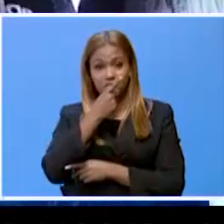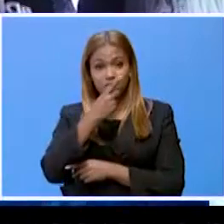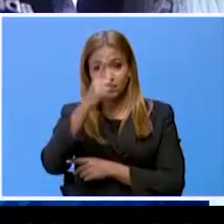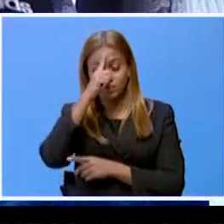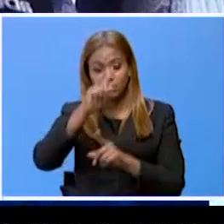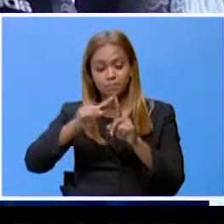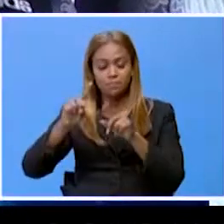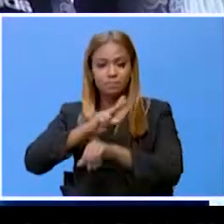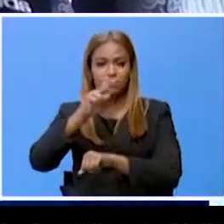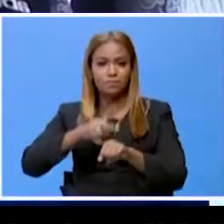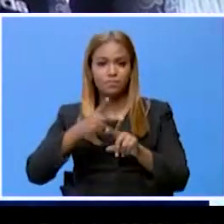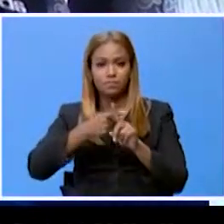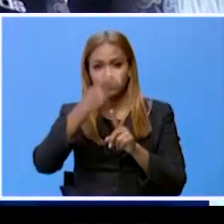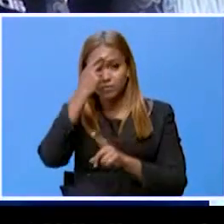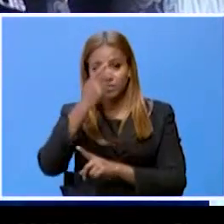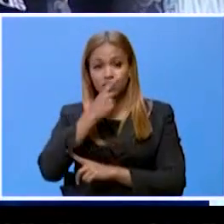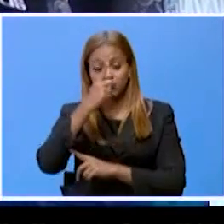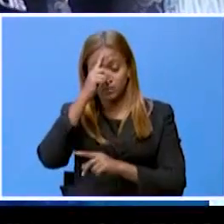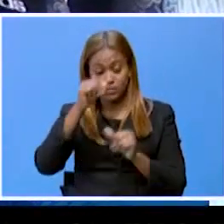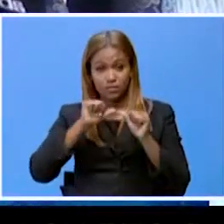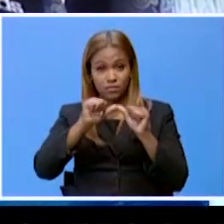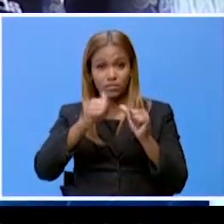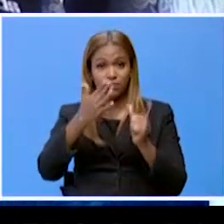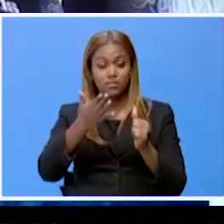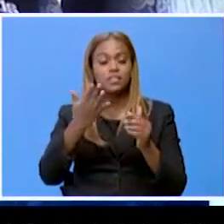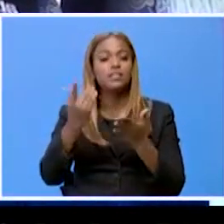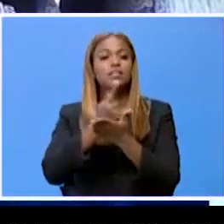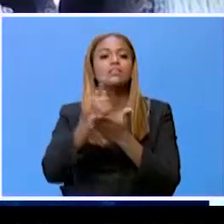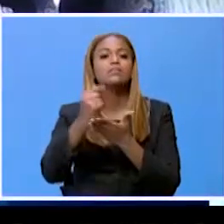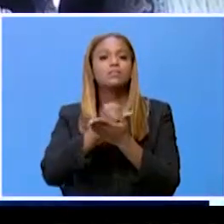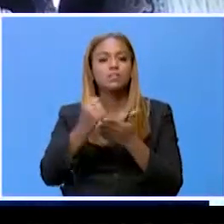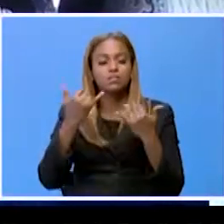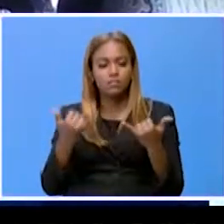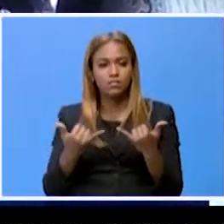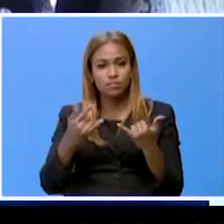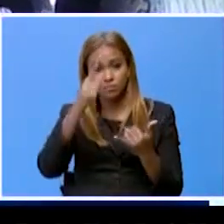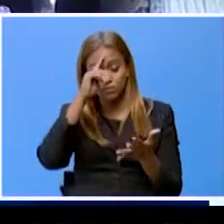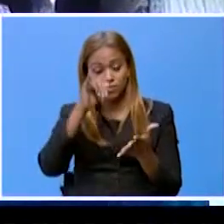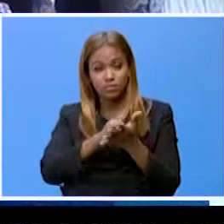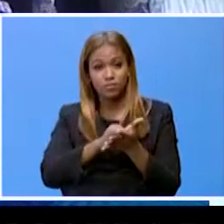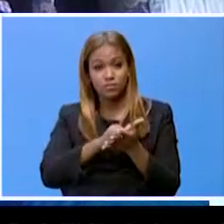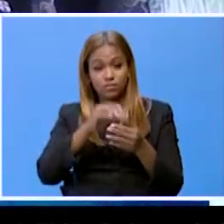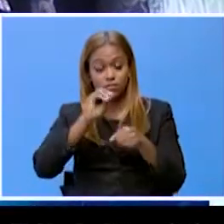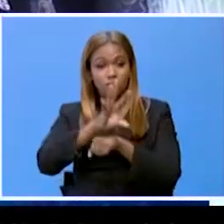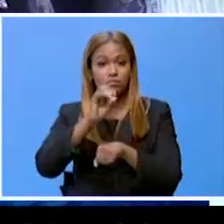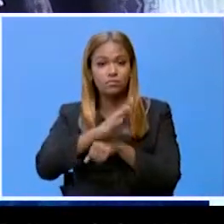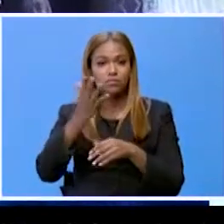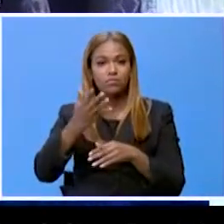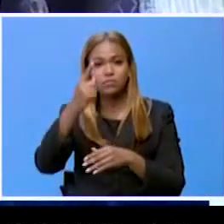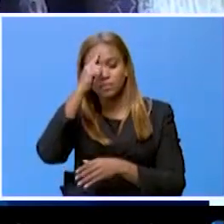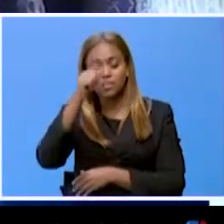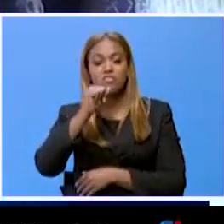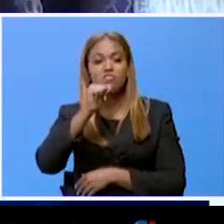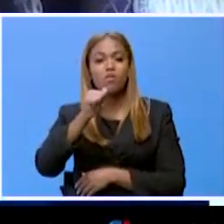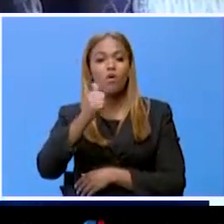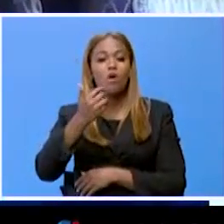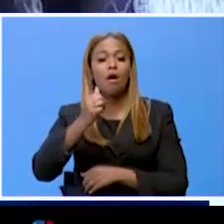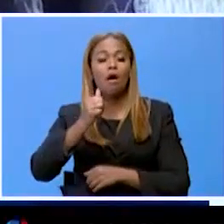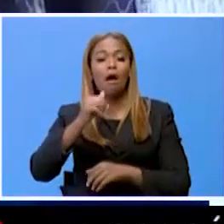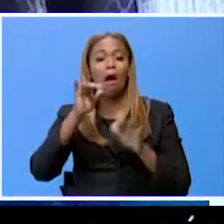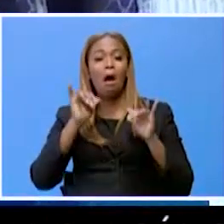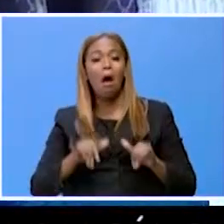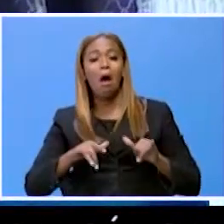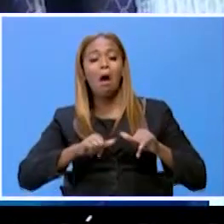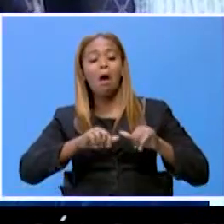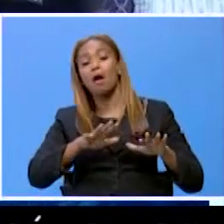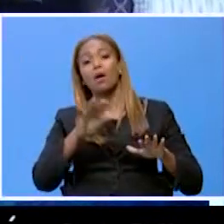diversas provincias del país para pasar este asueto de Semana Santa. Por supuesto, exhortándoles a no bajar la guardia